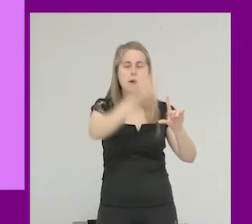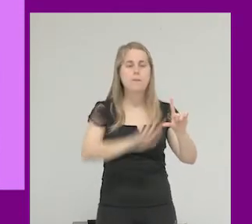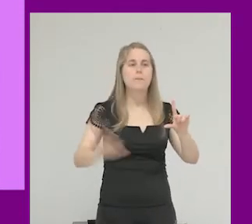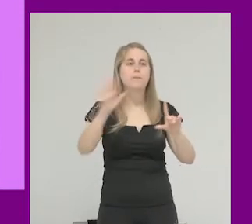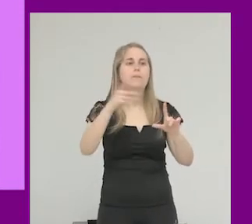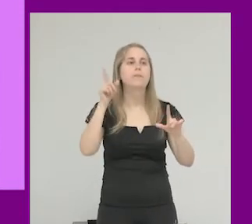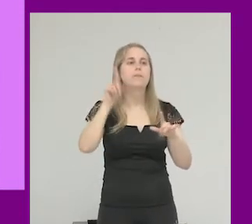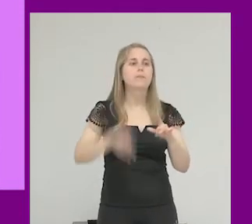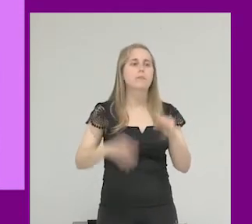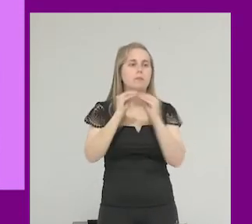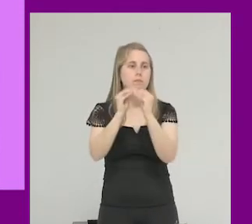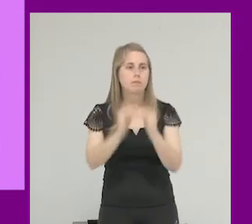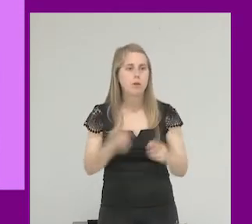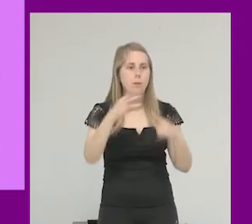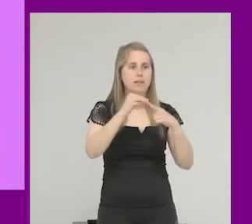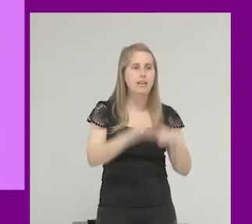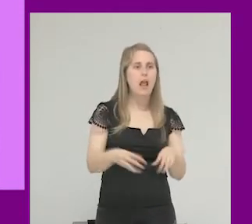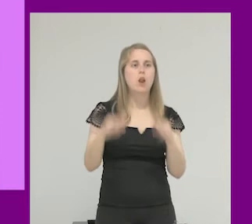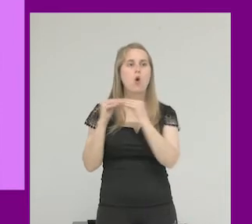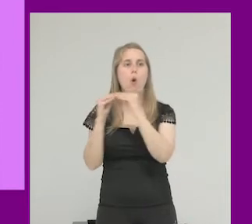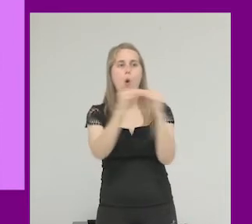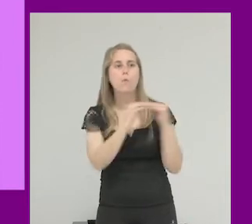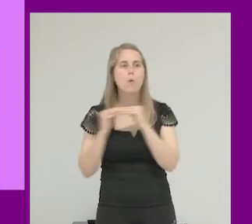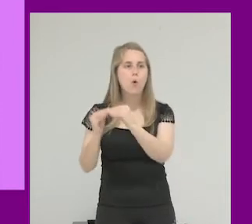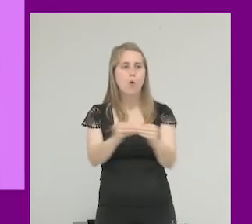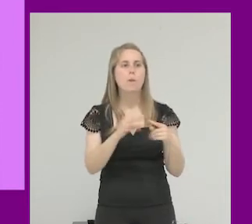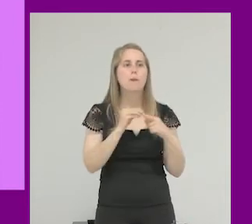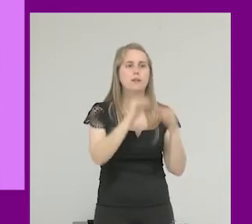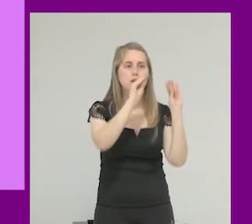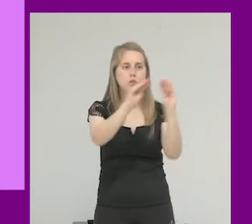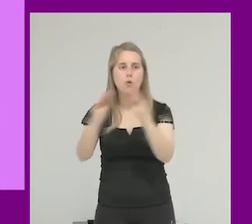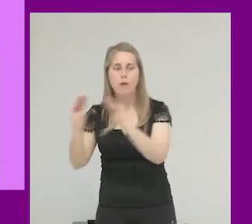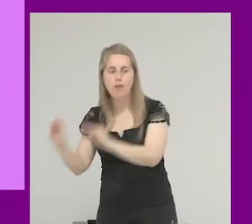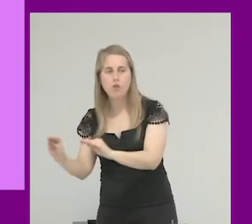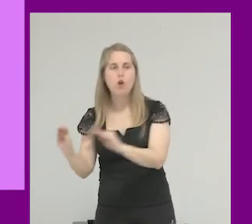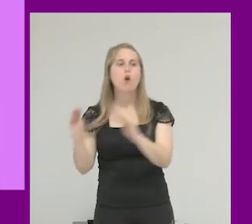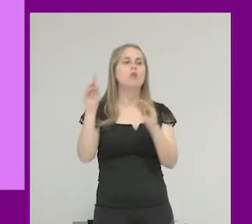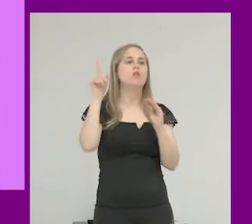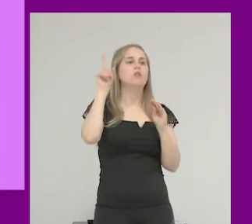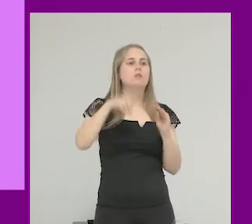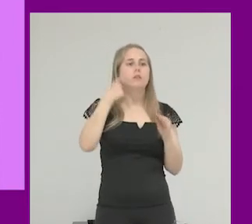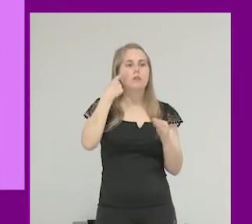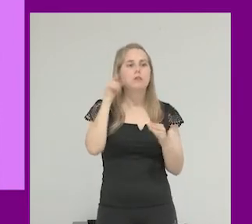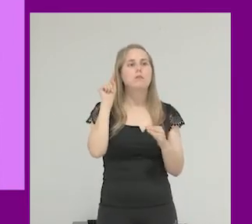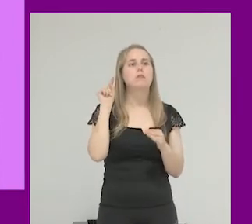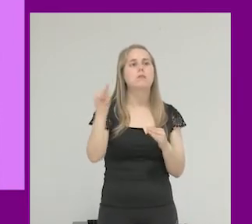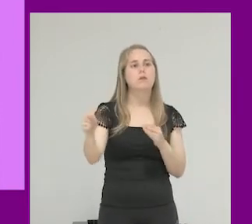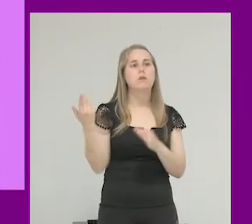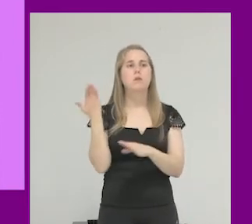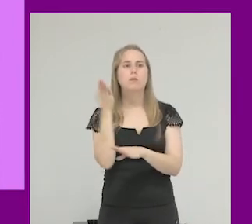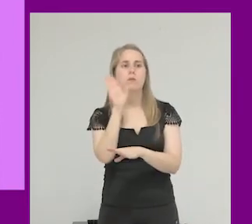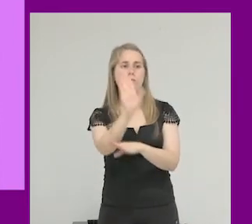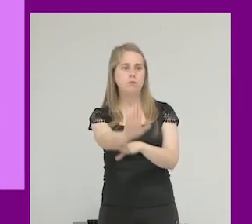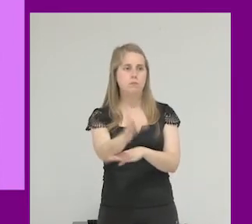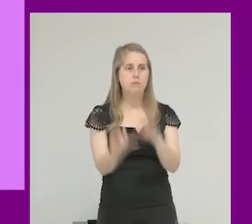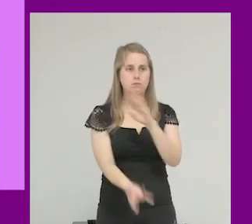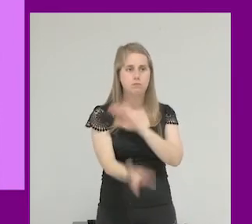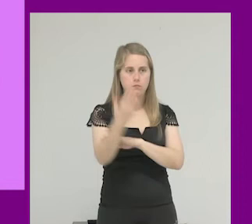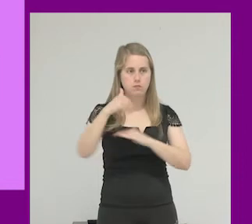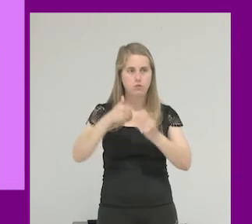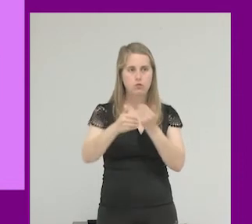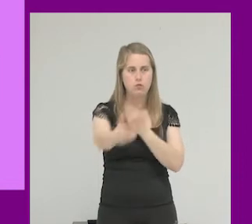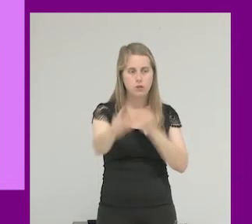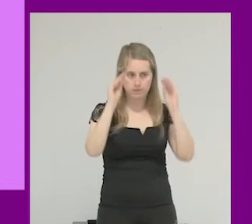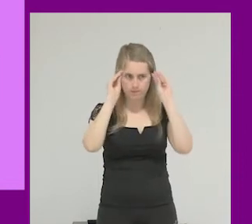Elaboraron materiales comunes para impartir estas formaciones y se propusieron formar a futuras